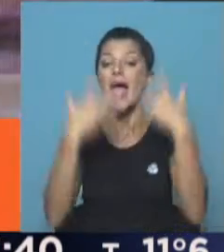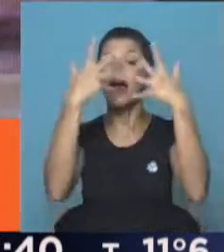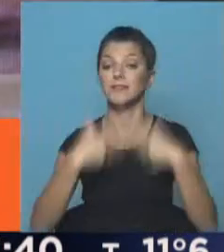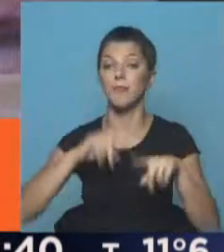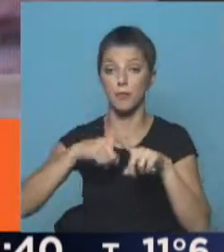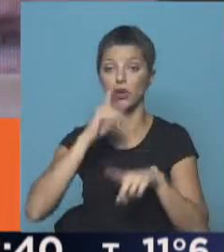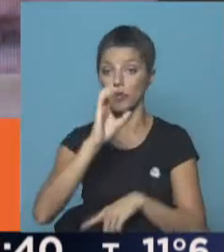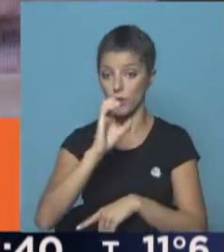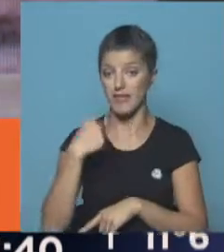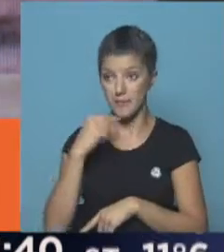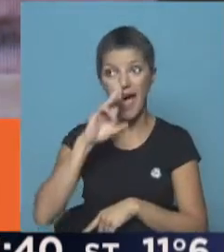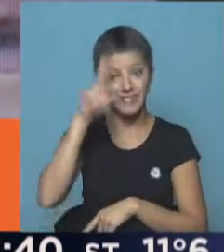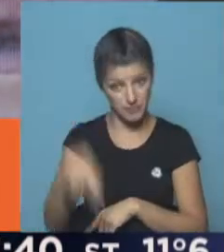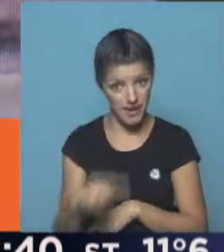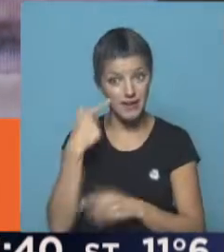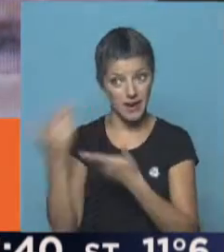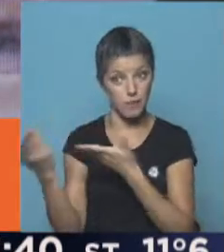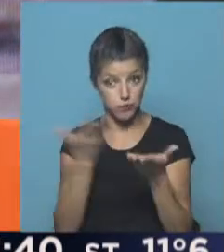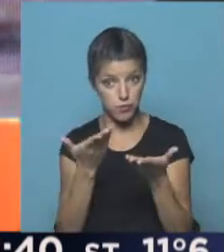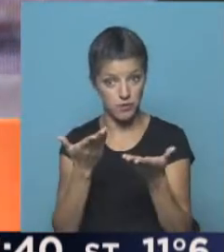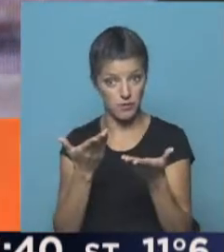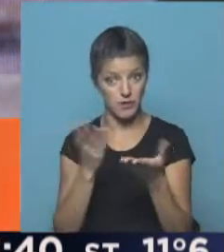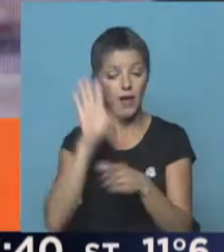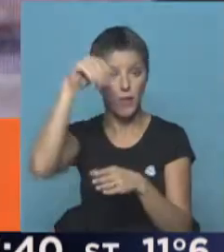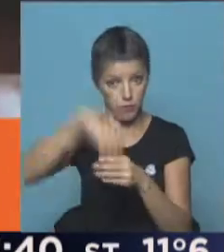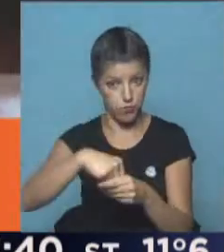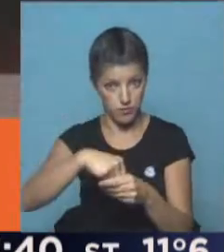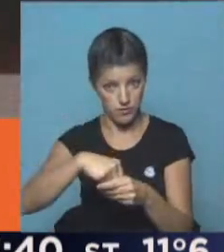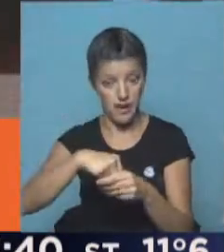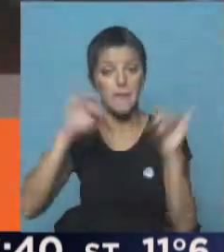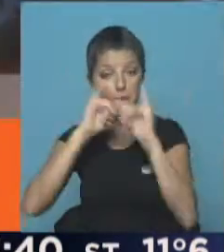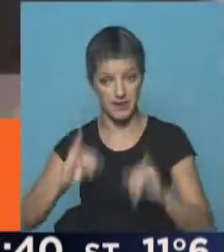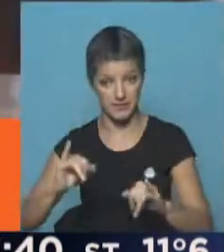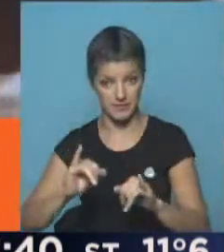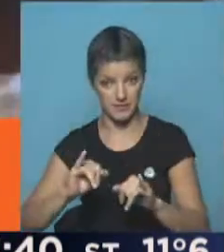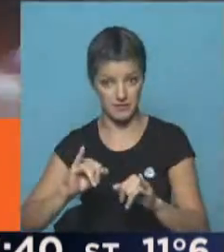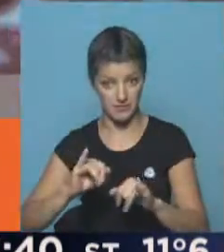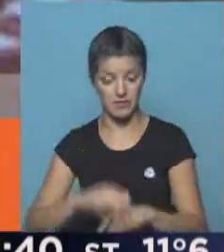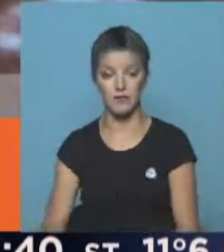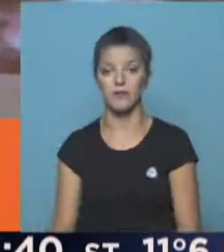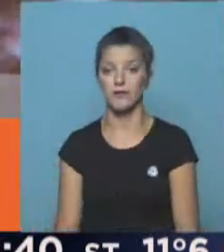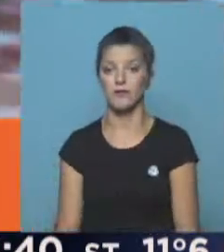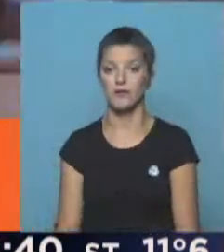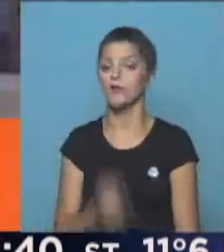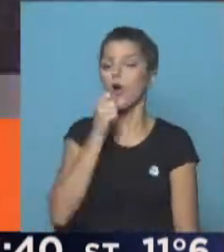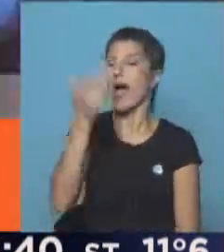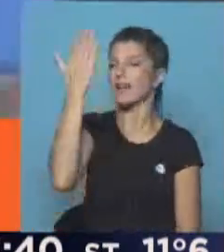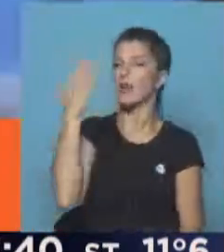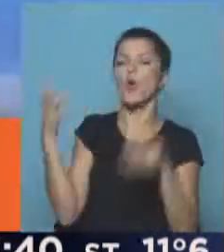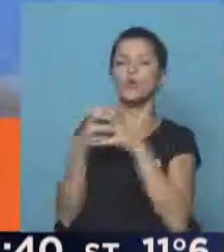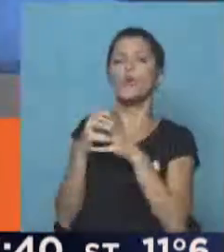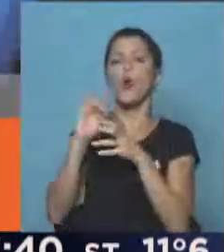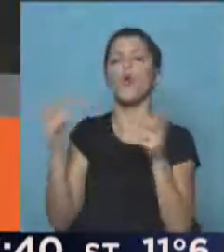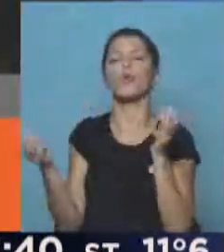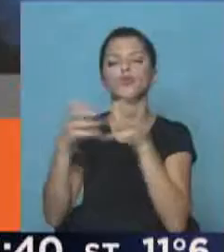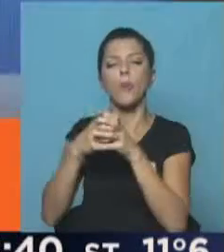acepte la participación política de la izquierda de la FARC en paz, sin hacer una masacre como hubo en su momento con la Unión Patriótica, digamos.